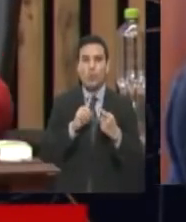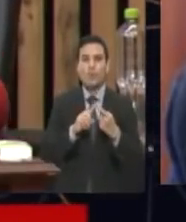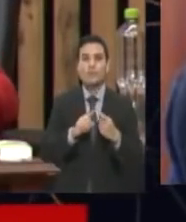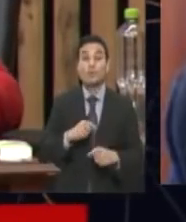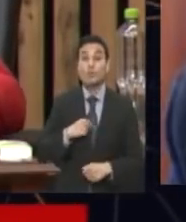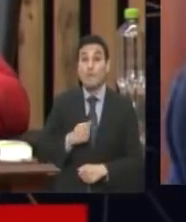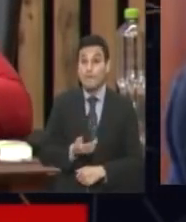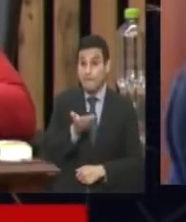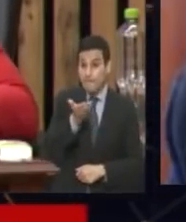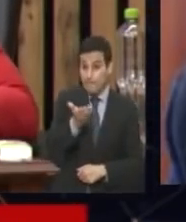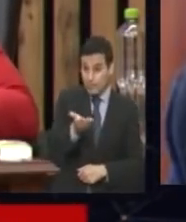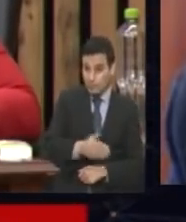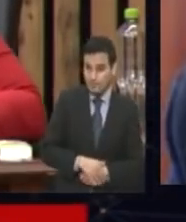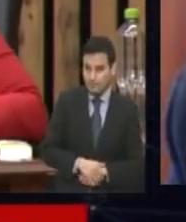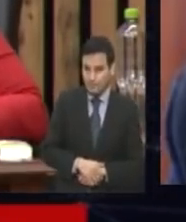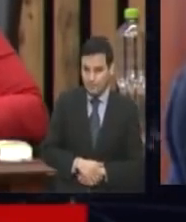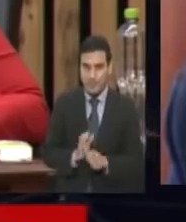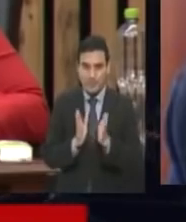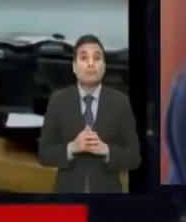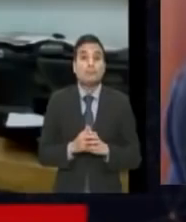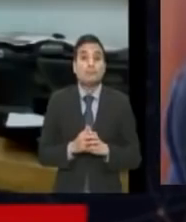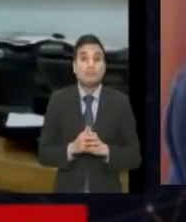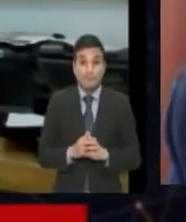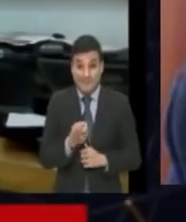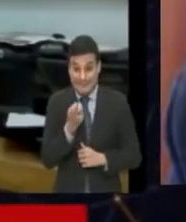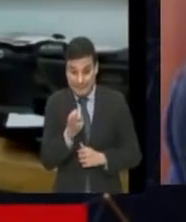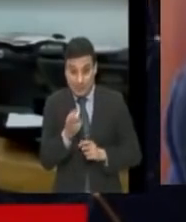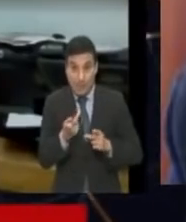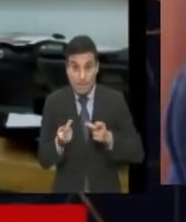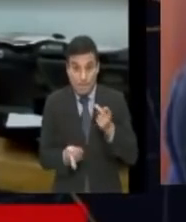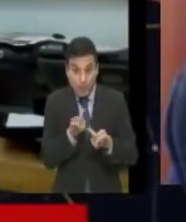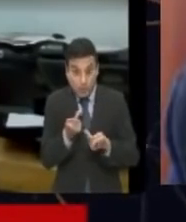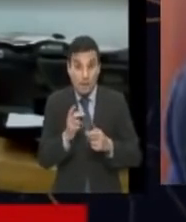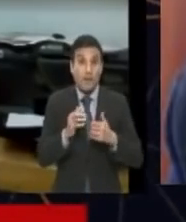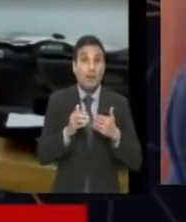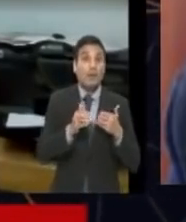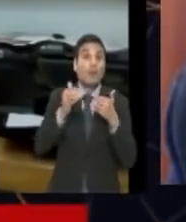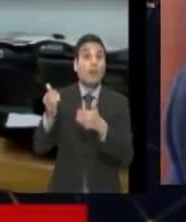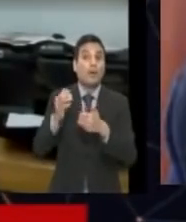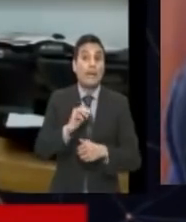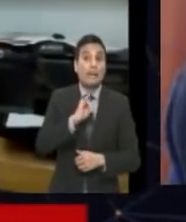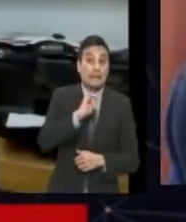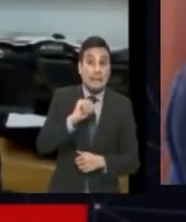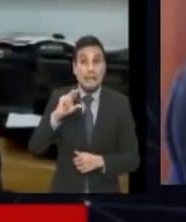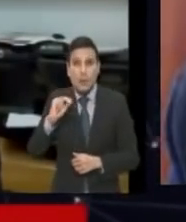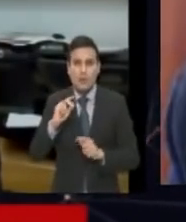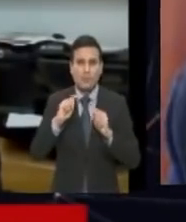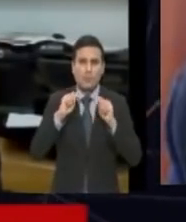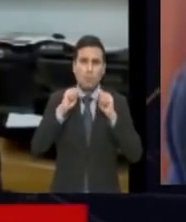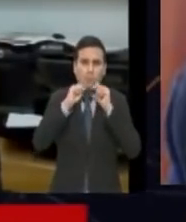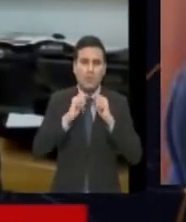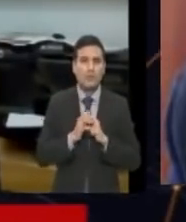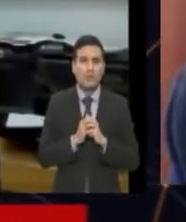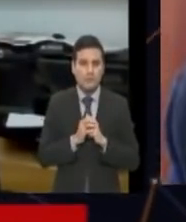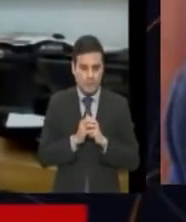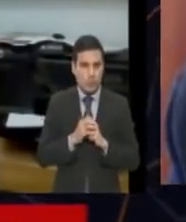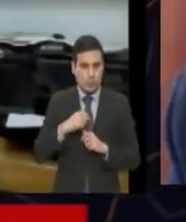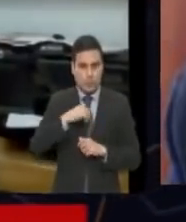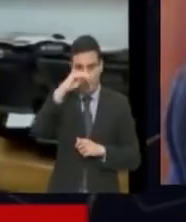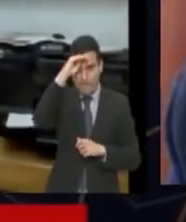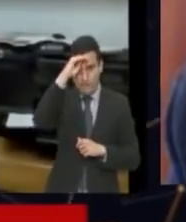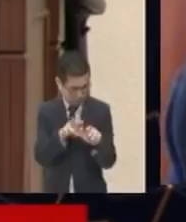intentar usurpar funciones del poder legislativo. No les asiste la